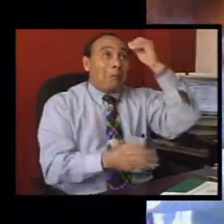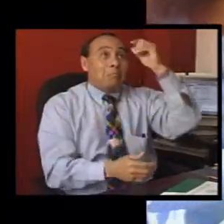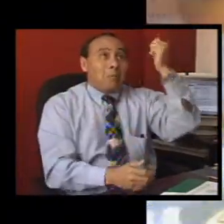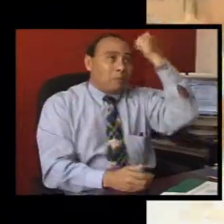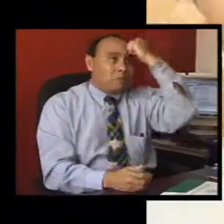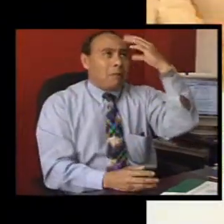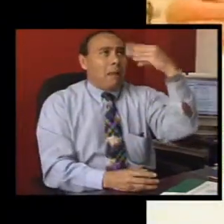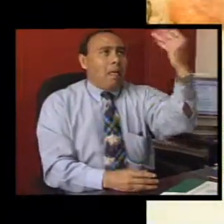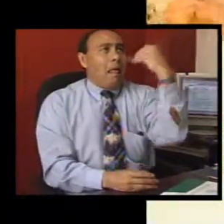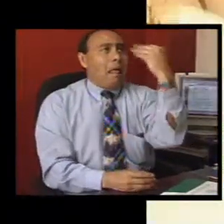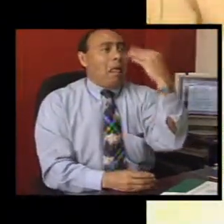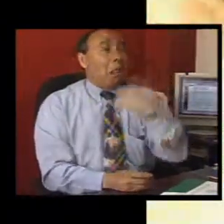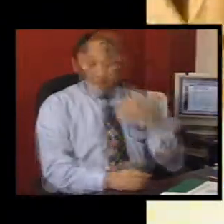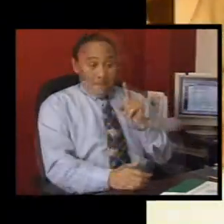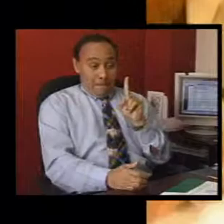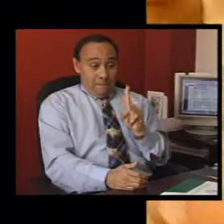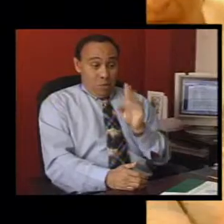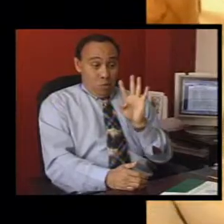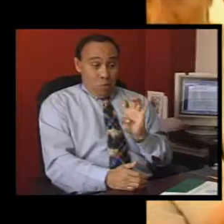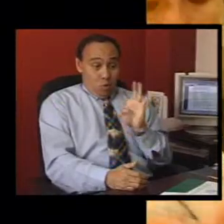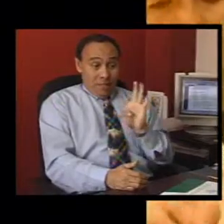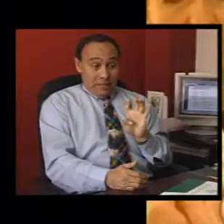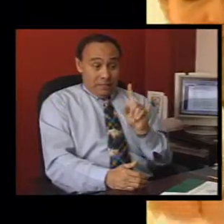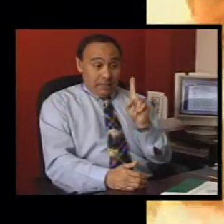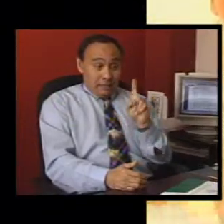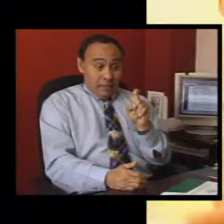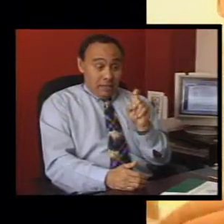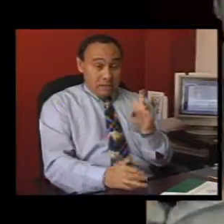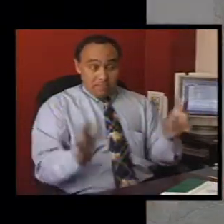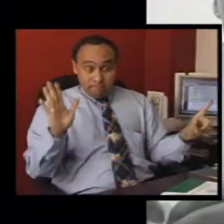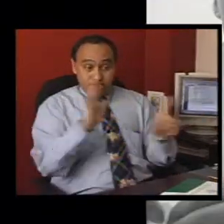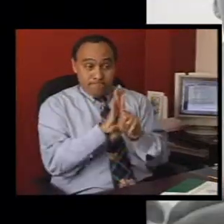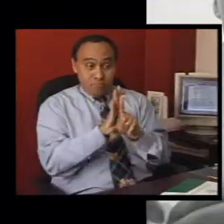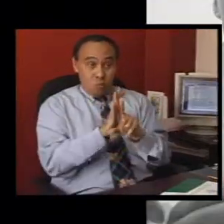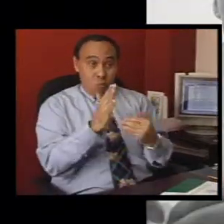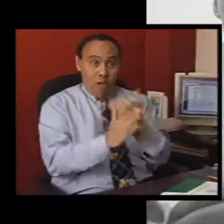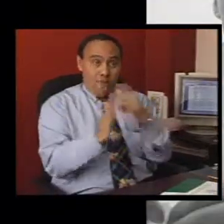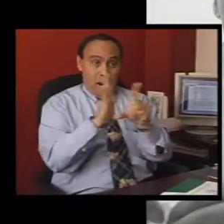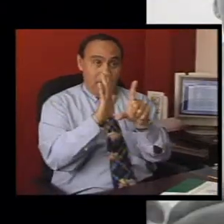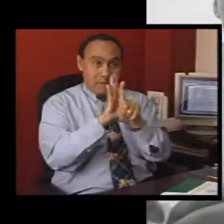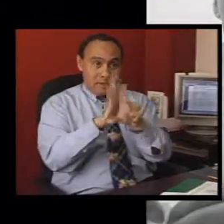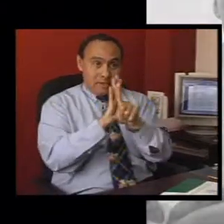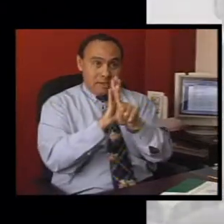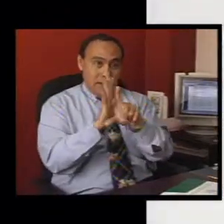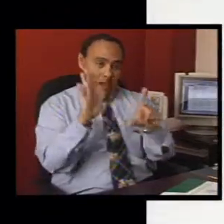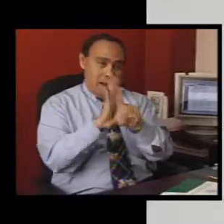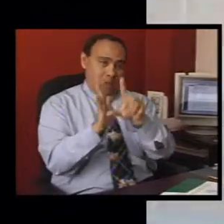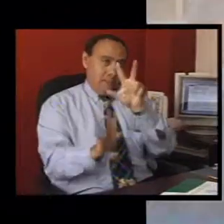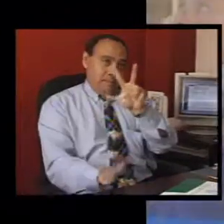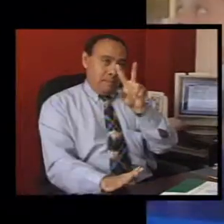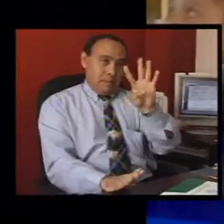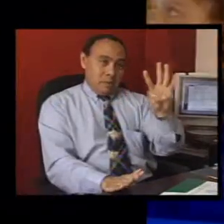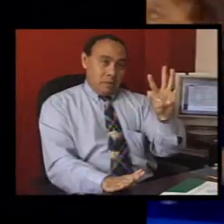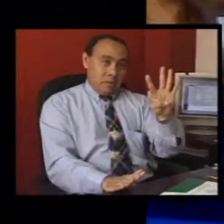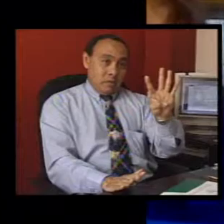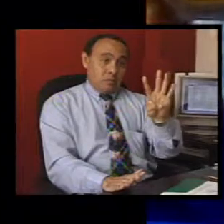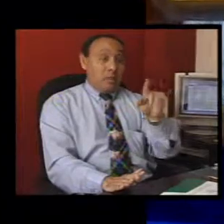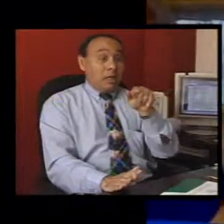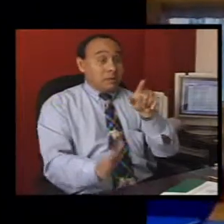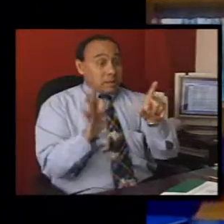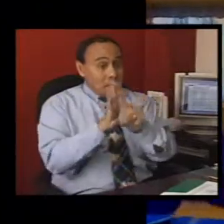entendía toda esa información se perdía. En 1996 se aprobó la ley 324